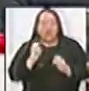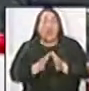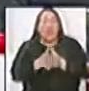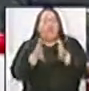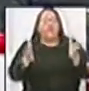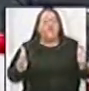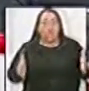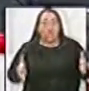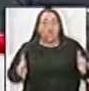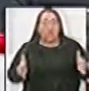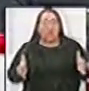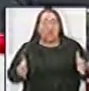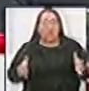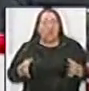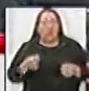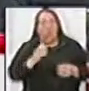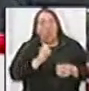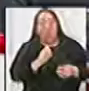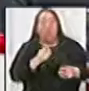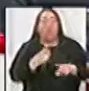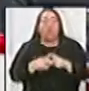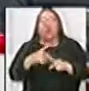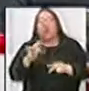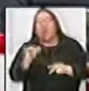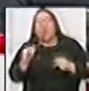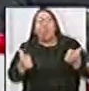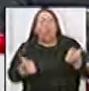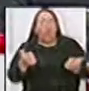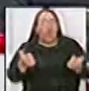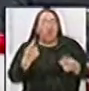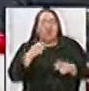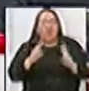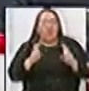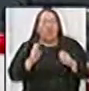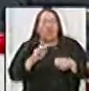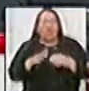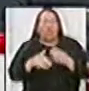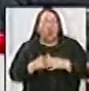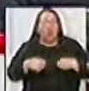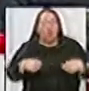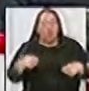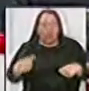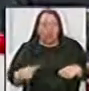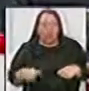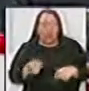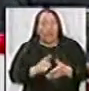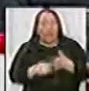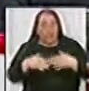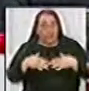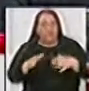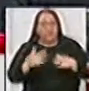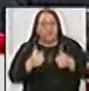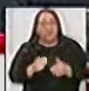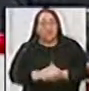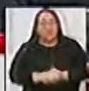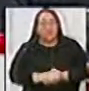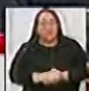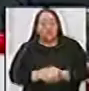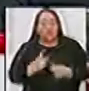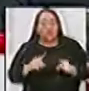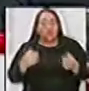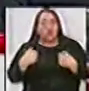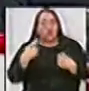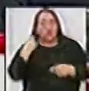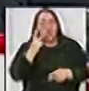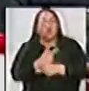el O por I también para infraestructura vial para el sistema no motorizado, lo que me parece bien. Sin embargo, tenemos que